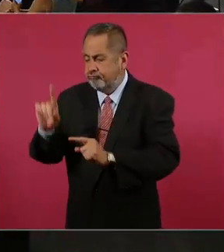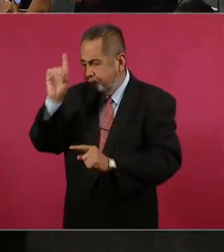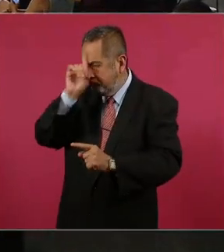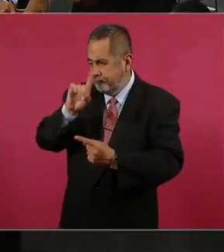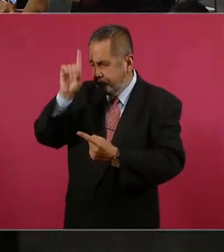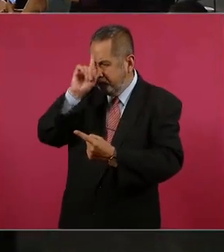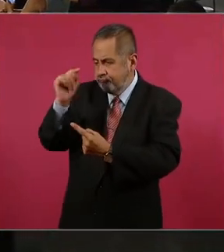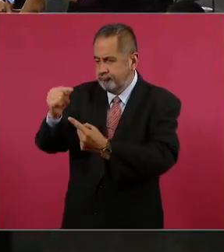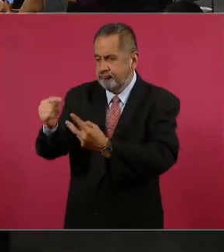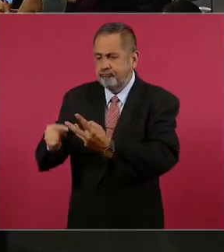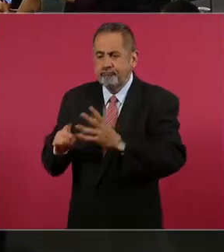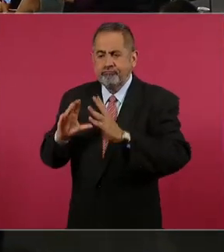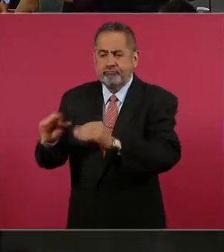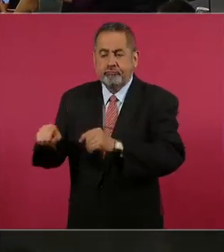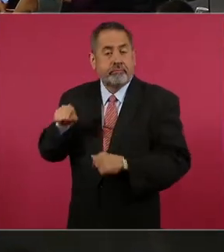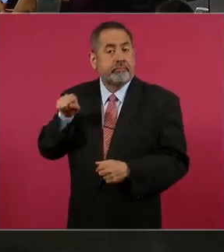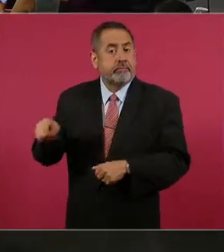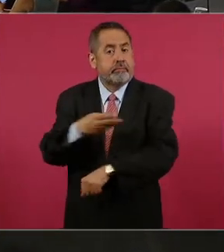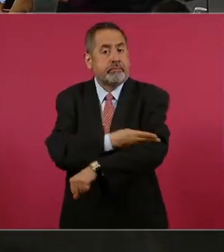muy importante.